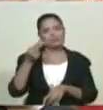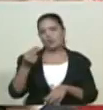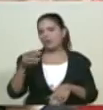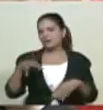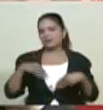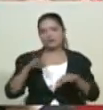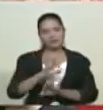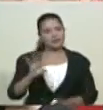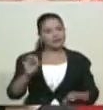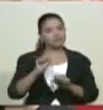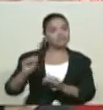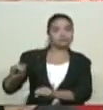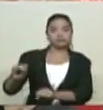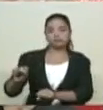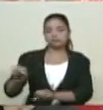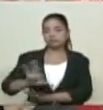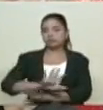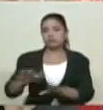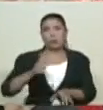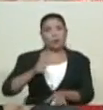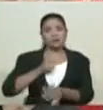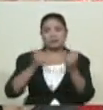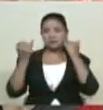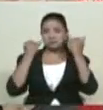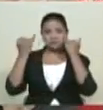ni injerencia ni de ningún país